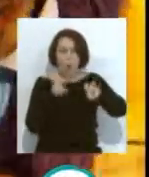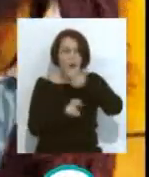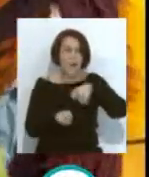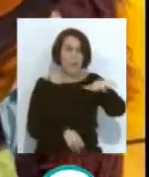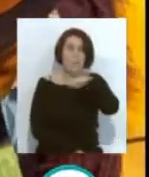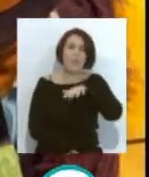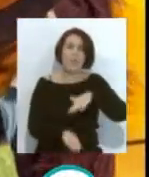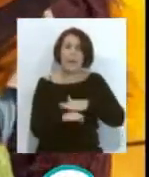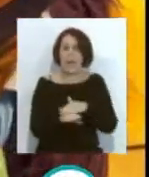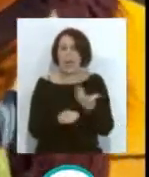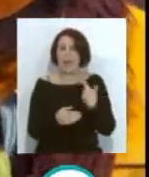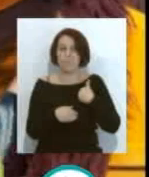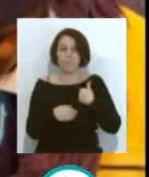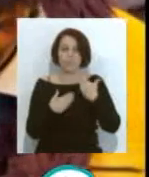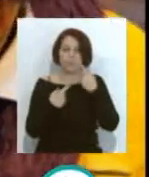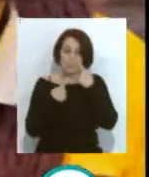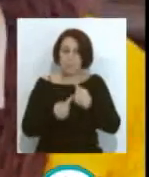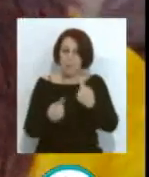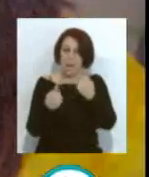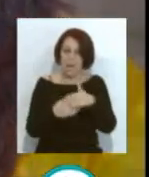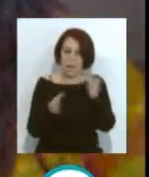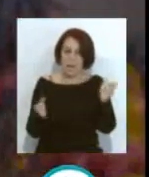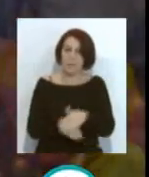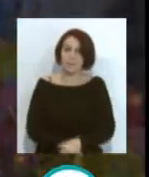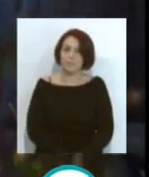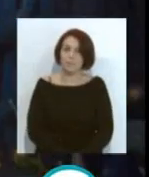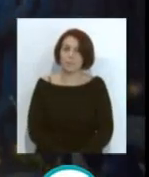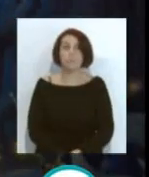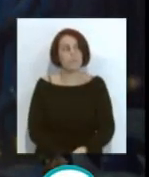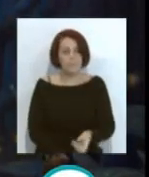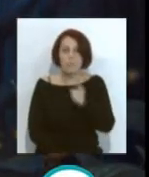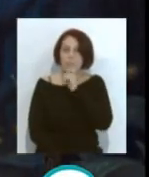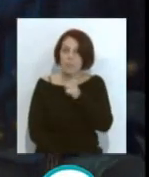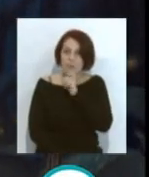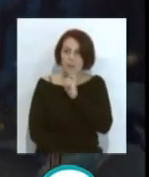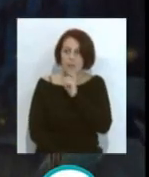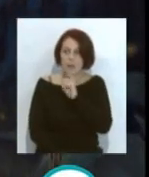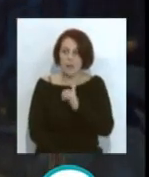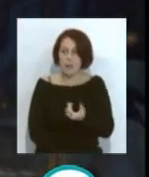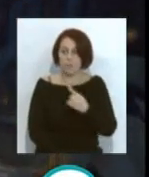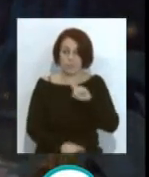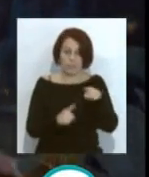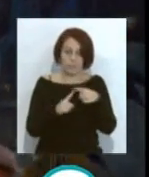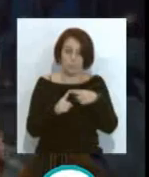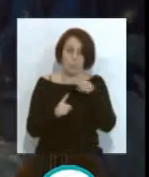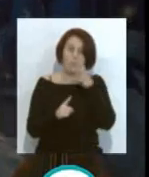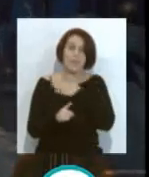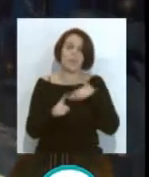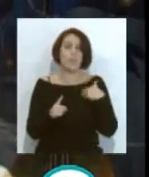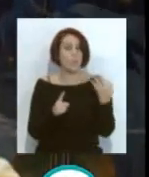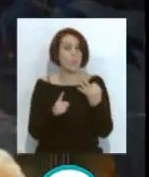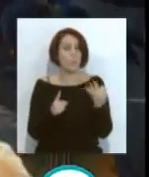espacio para el estreno? Hombre, pues muy complejo, Miriam, una porque lo que queríamos era